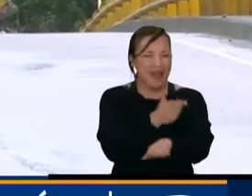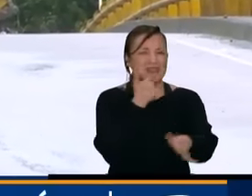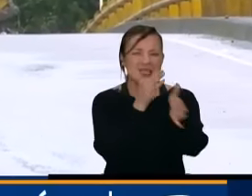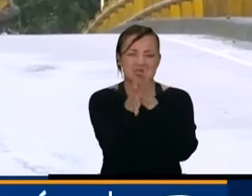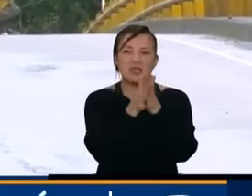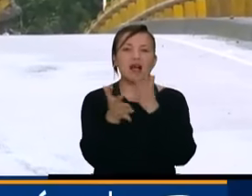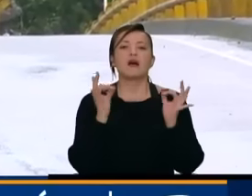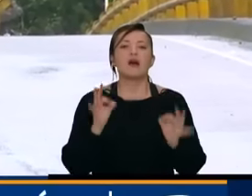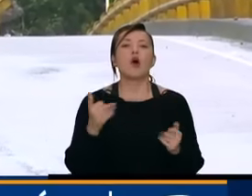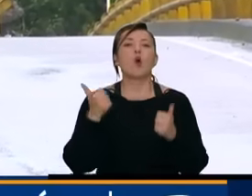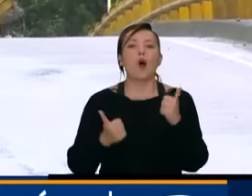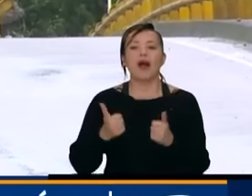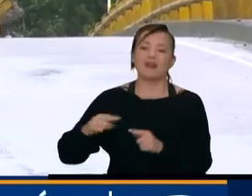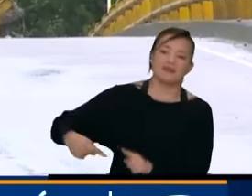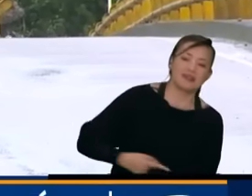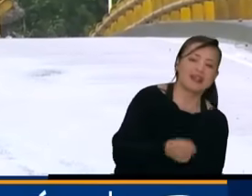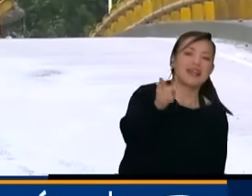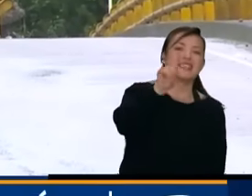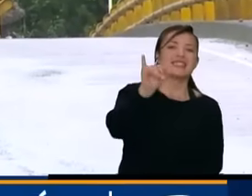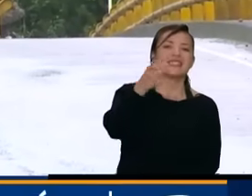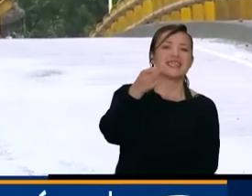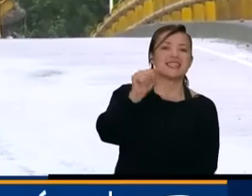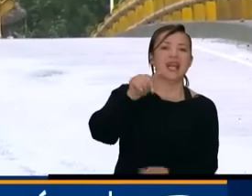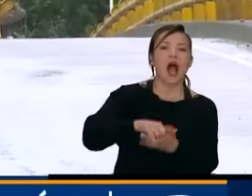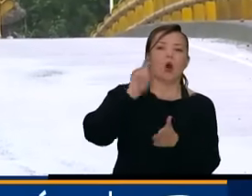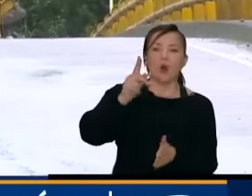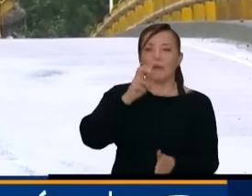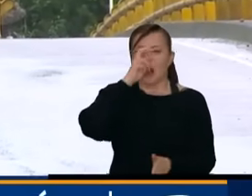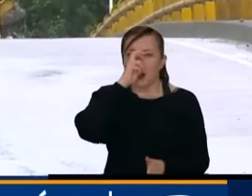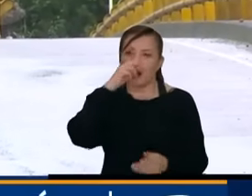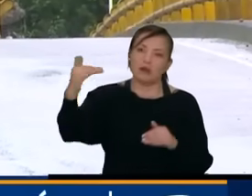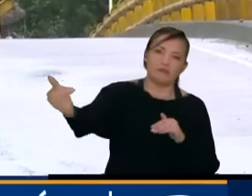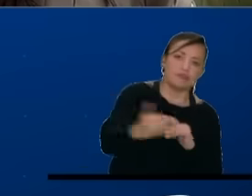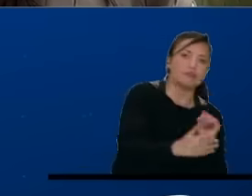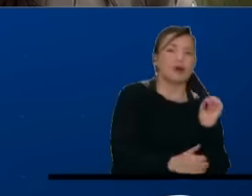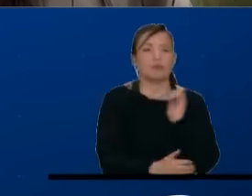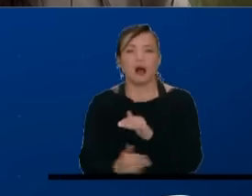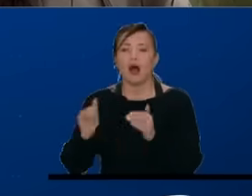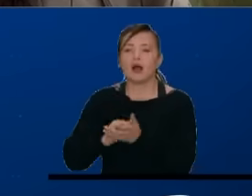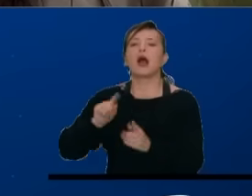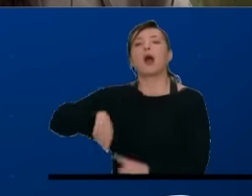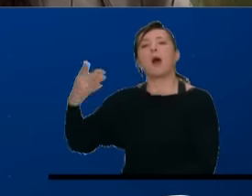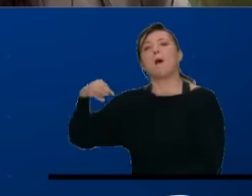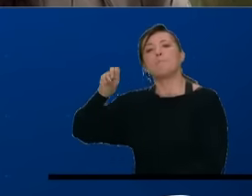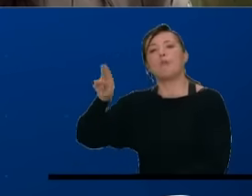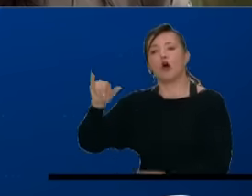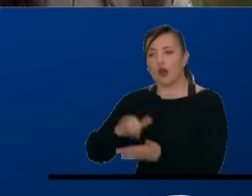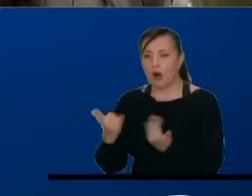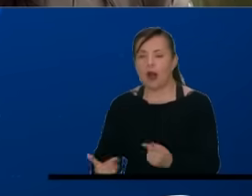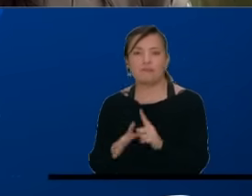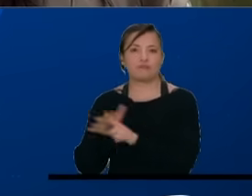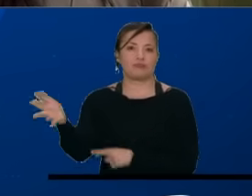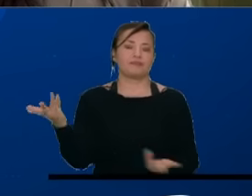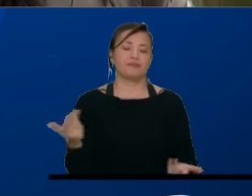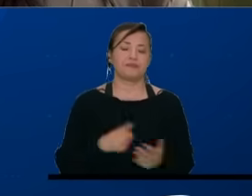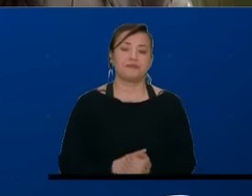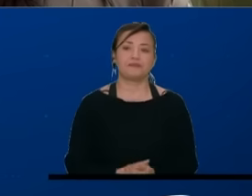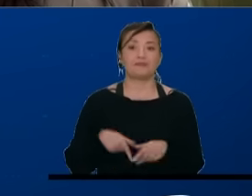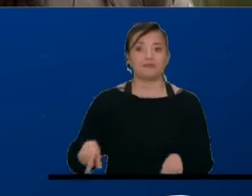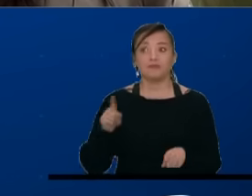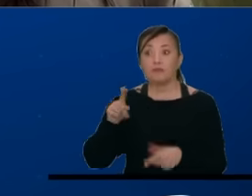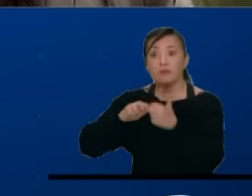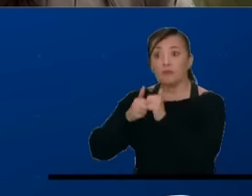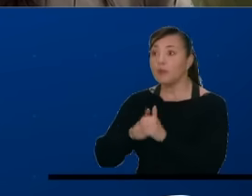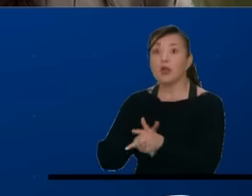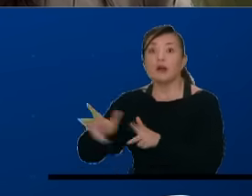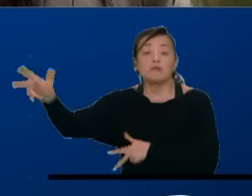es la transversal de Cisga con su restricción y la vía entre la Branza Grande y el Morro. La afectación definitivamente no es solamente para la movilidad, sino